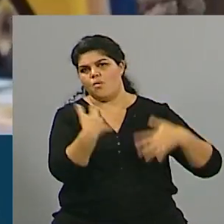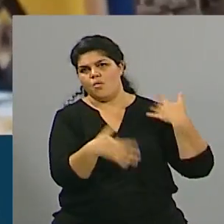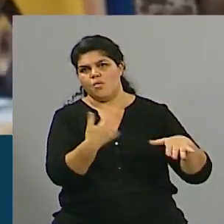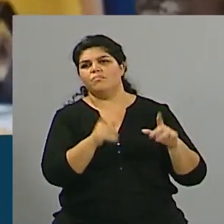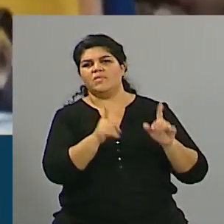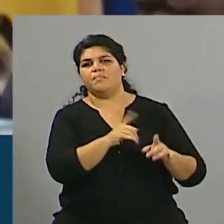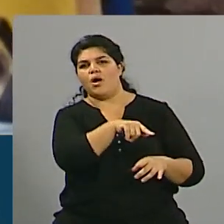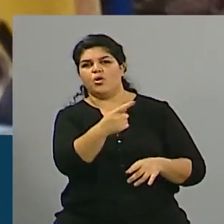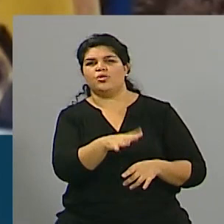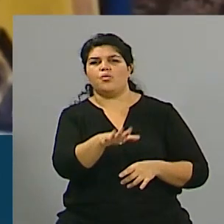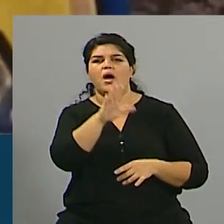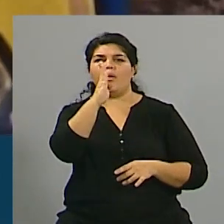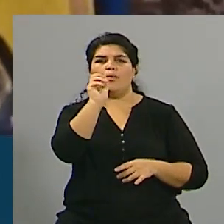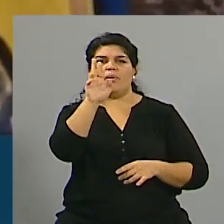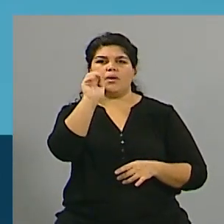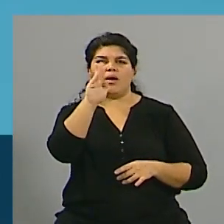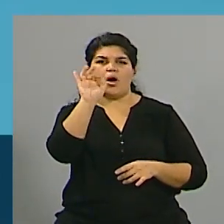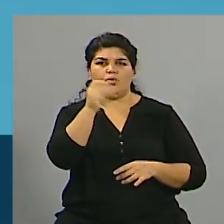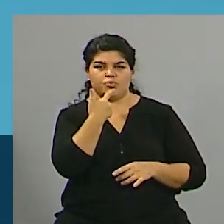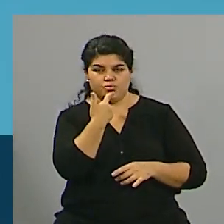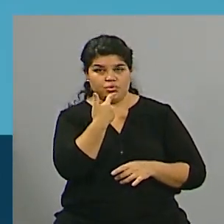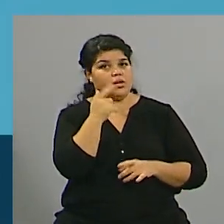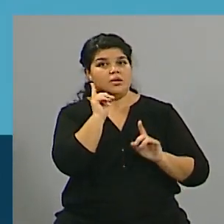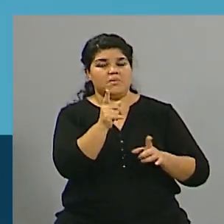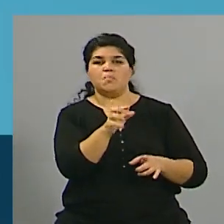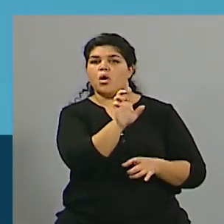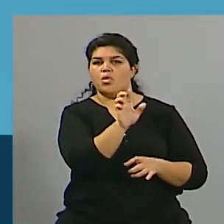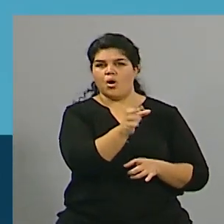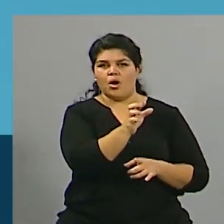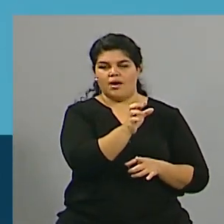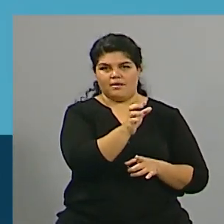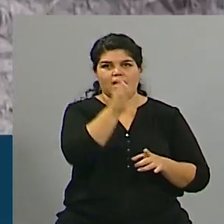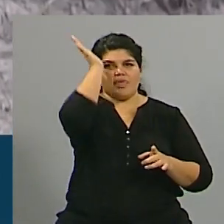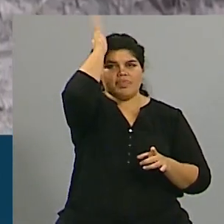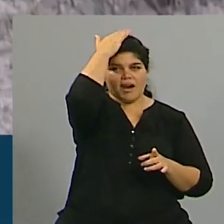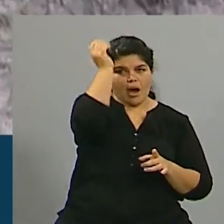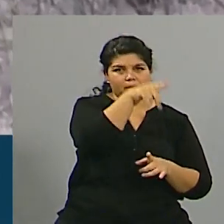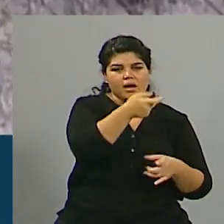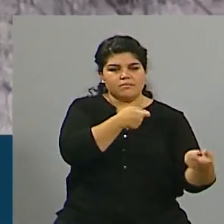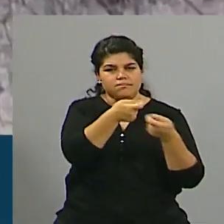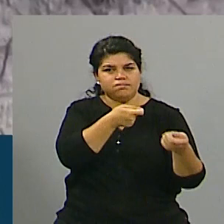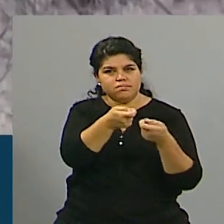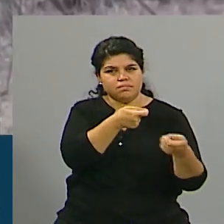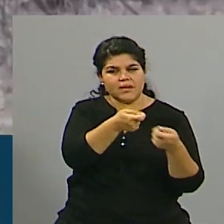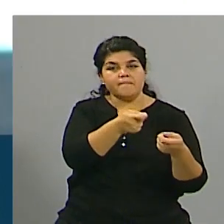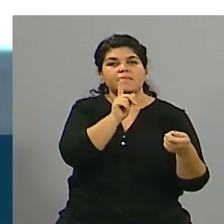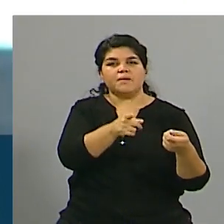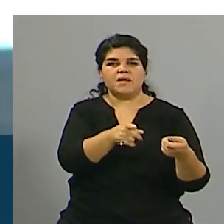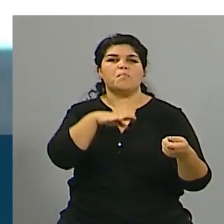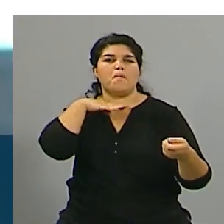con un Donald Trump potenciando las sanciones, cuando avanzó el diálogo mediante la mediación del Reino de Noruega en